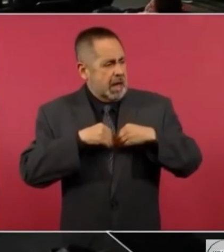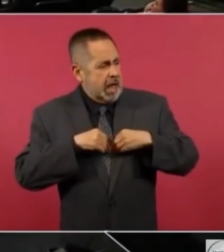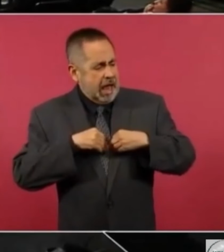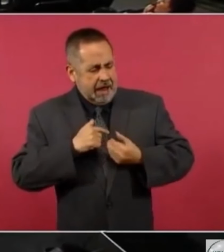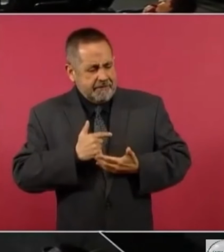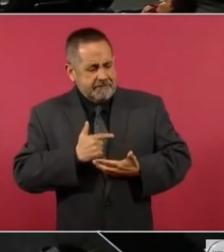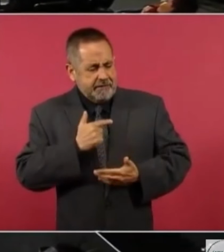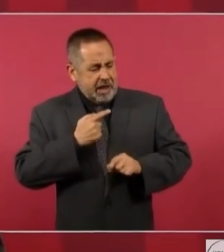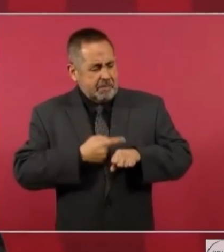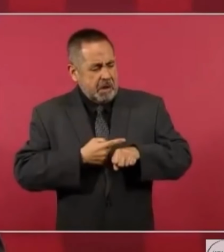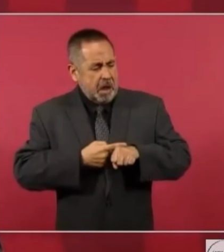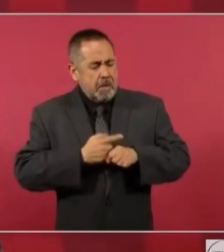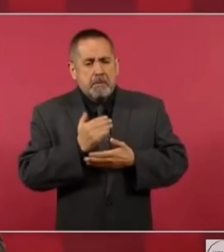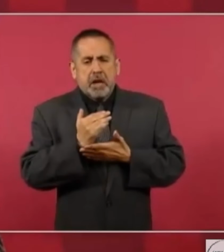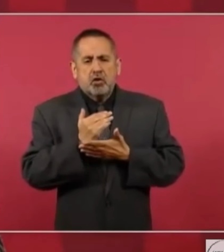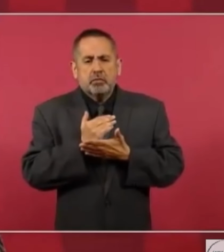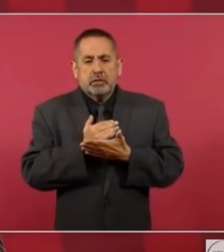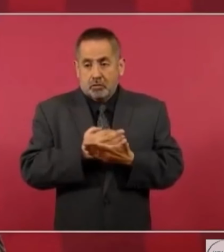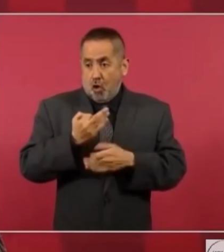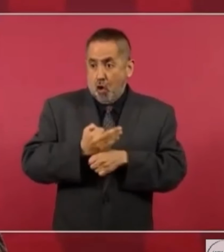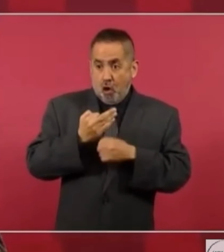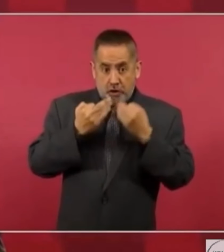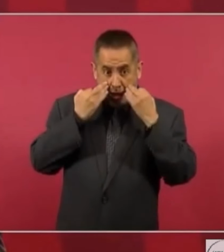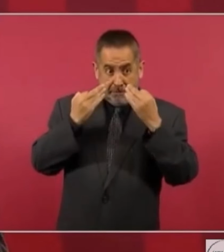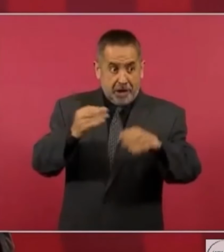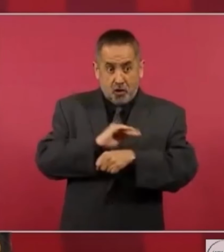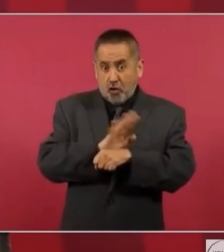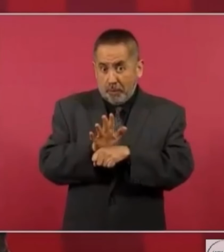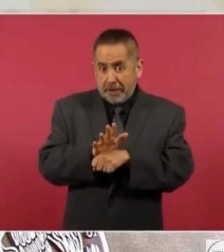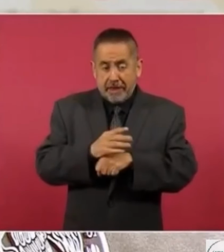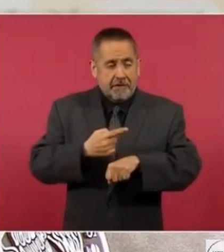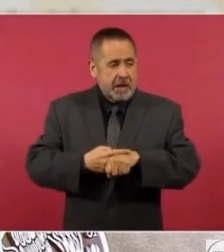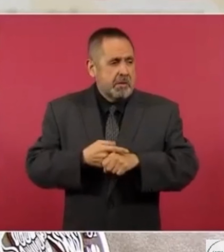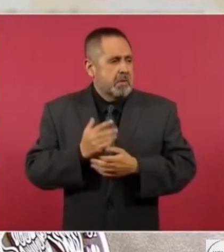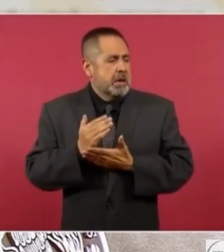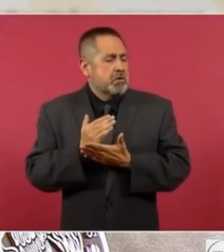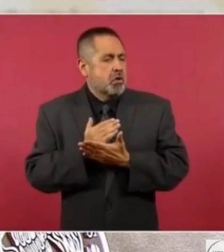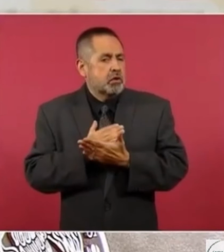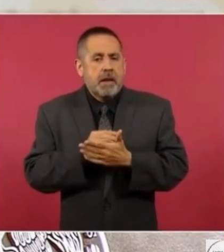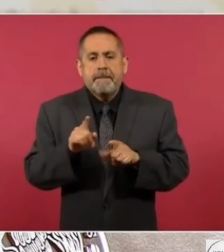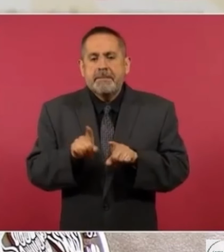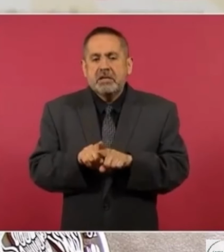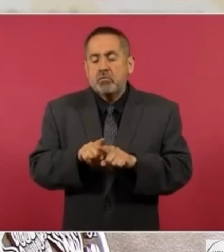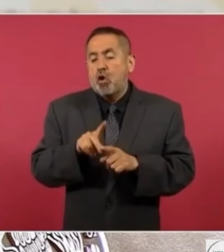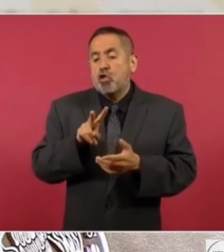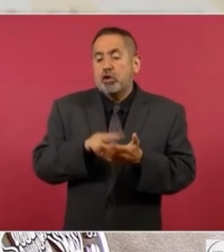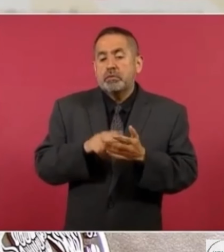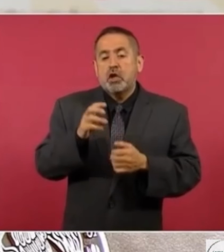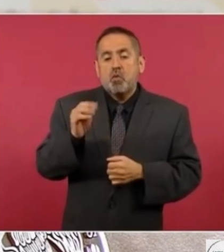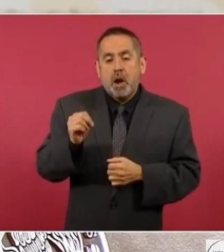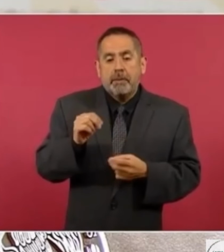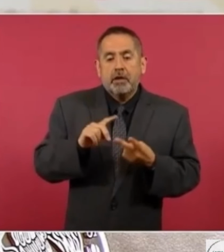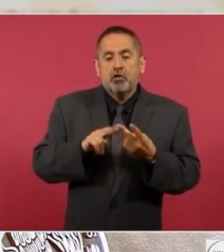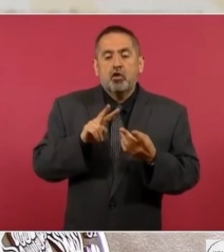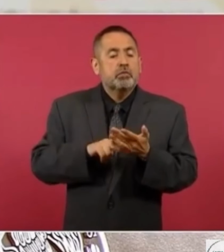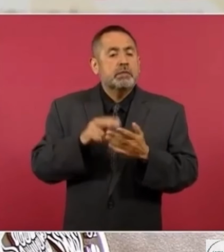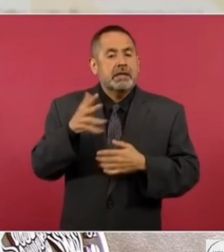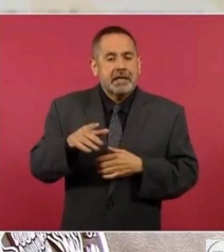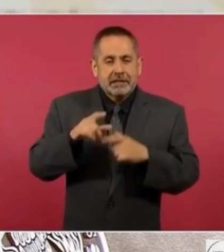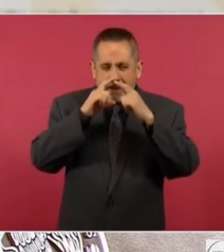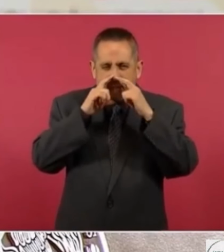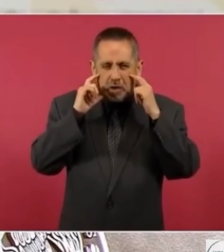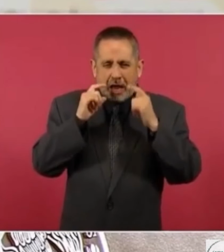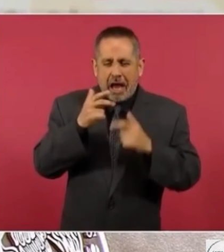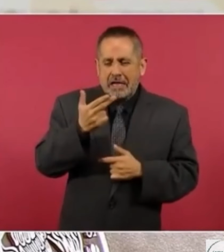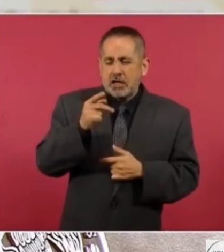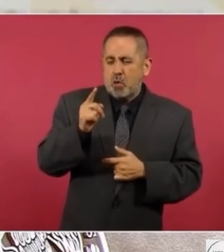grave, justamente como lo estamos viendo con COVID, es lo mismo que vimos en 2009 y 10 con la influenza